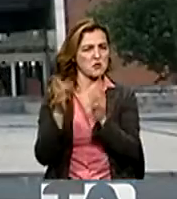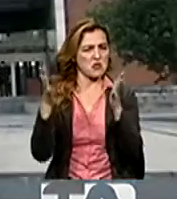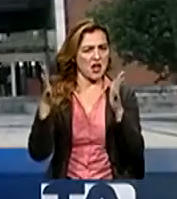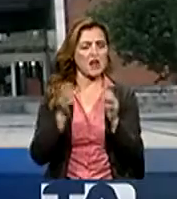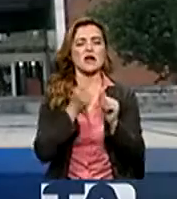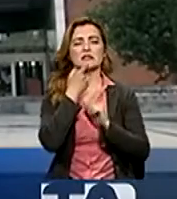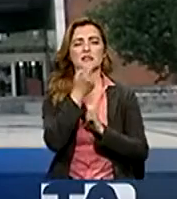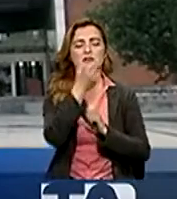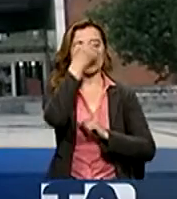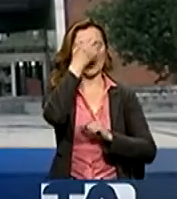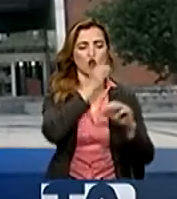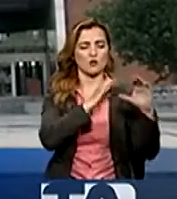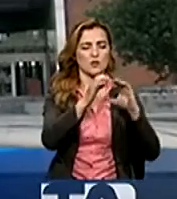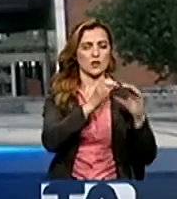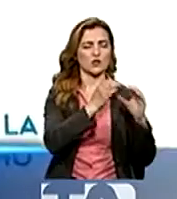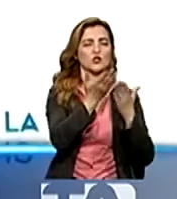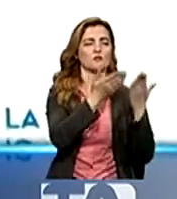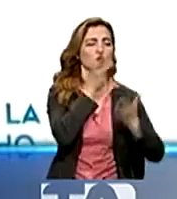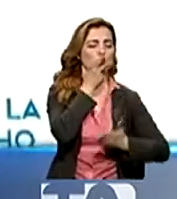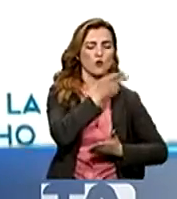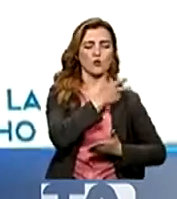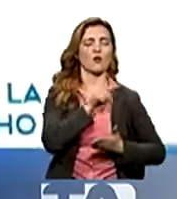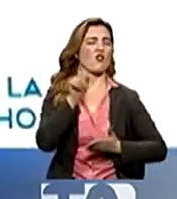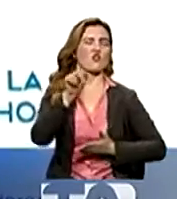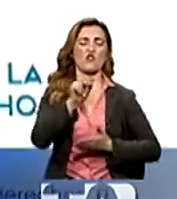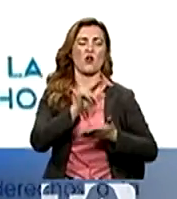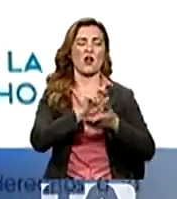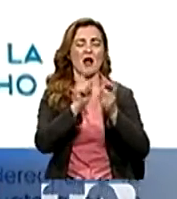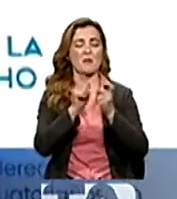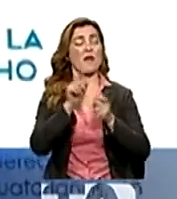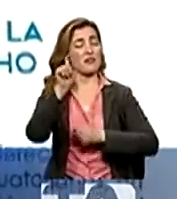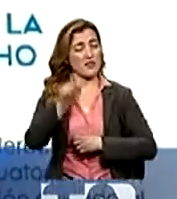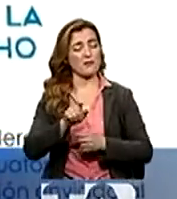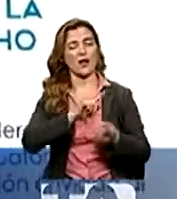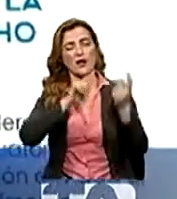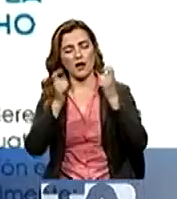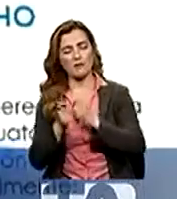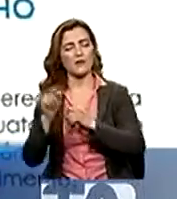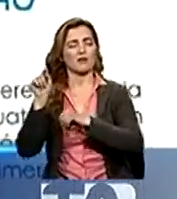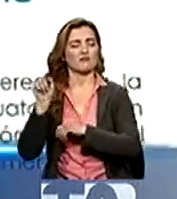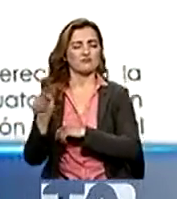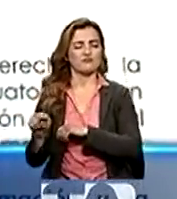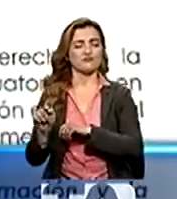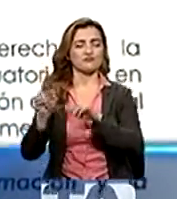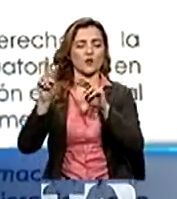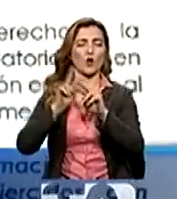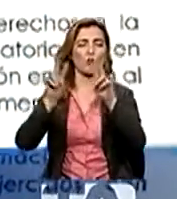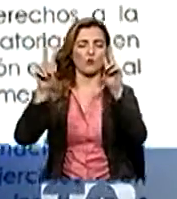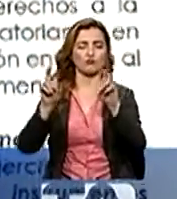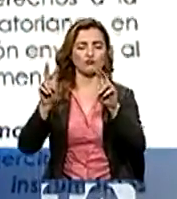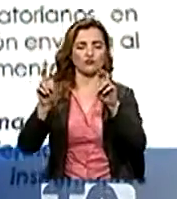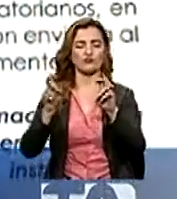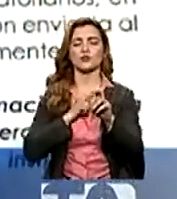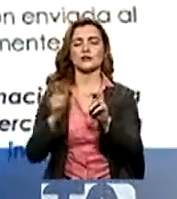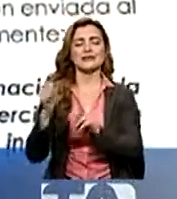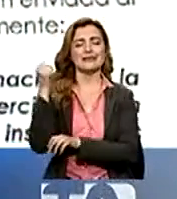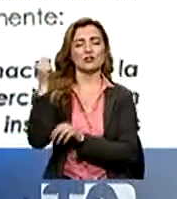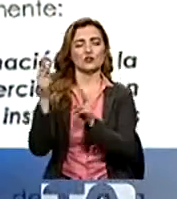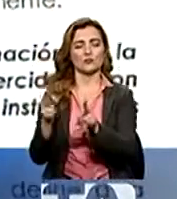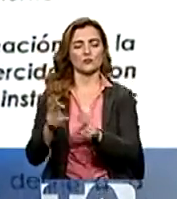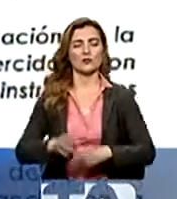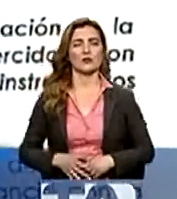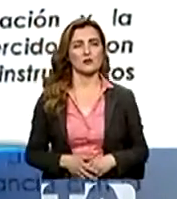El legislativo hizo público un comunicado donde deja claro que el artículo 71 de las reformas a la ley de comunicación definen a